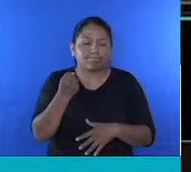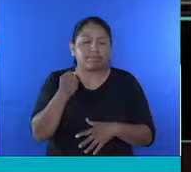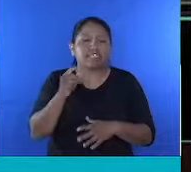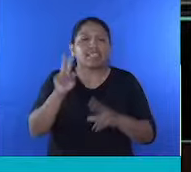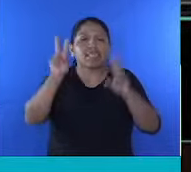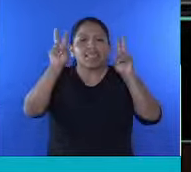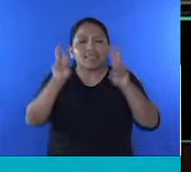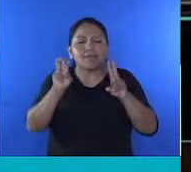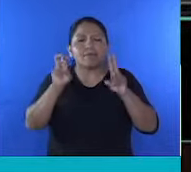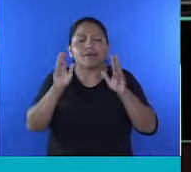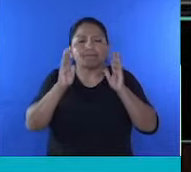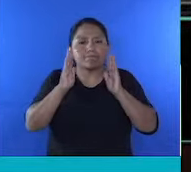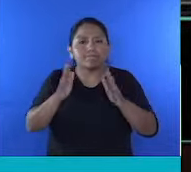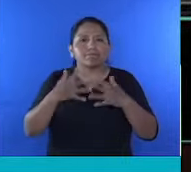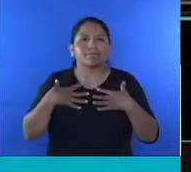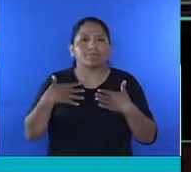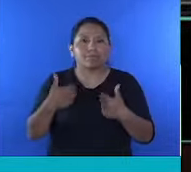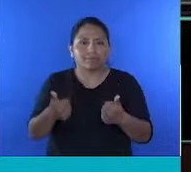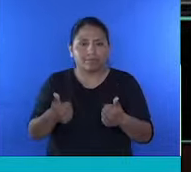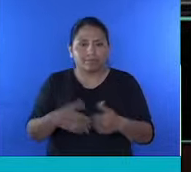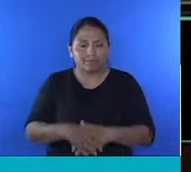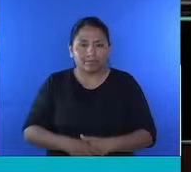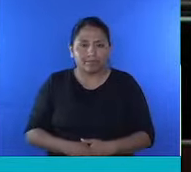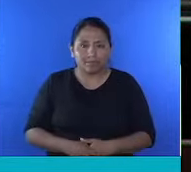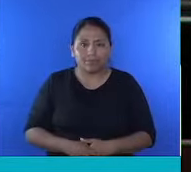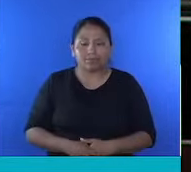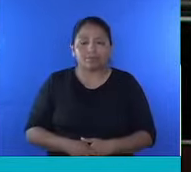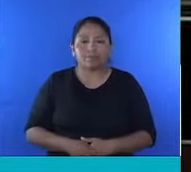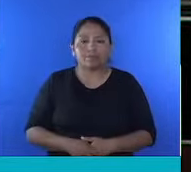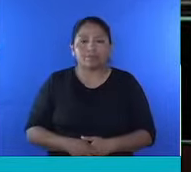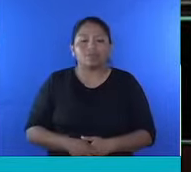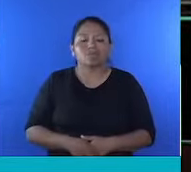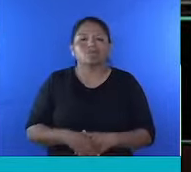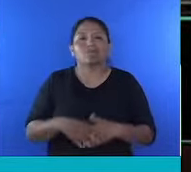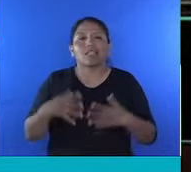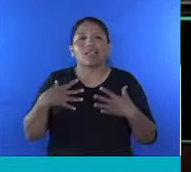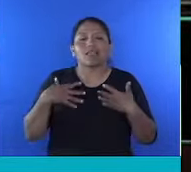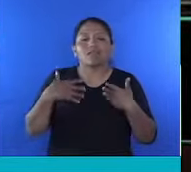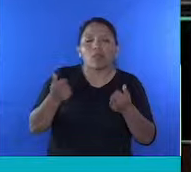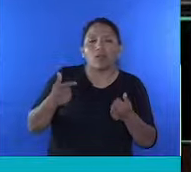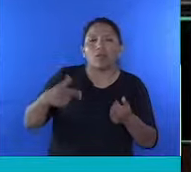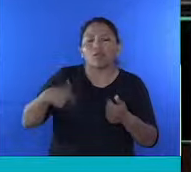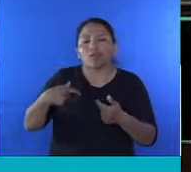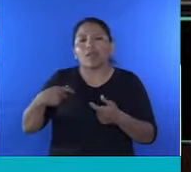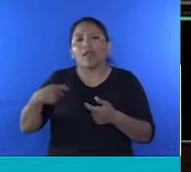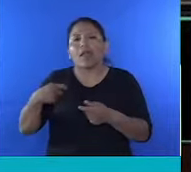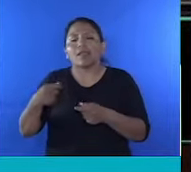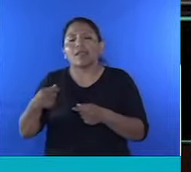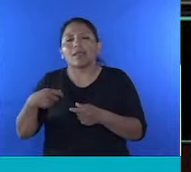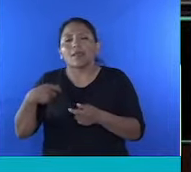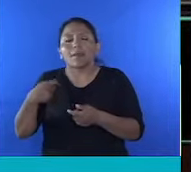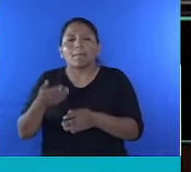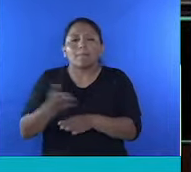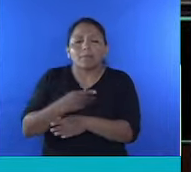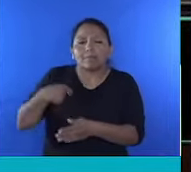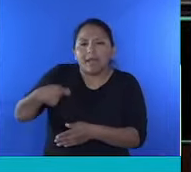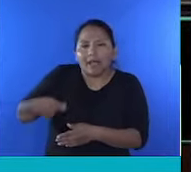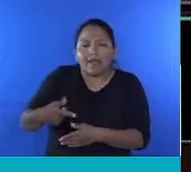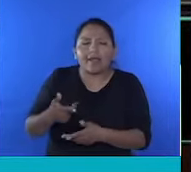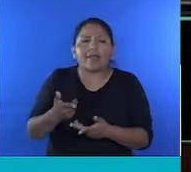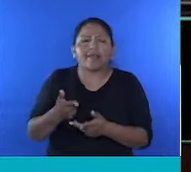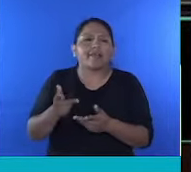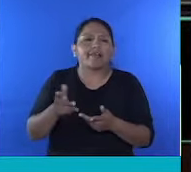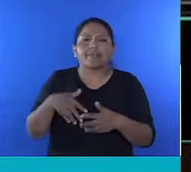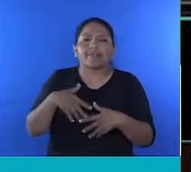al tema de la salud el tema de de las prepagas que se produjo